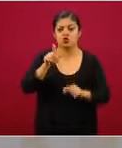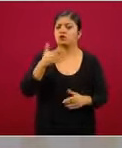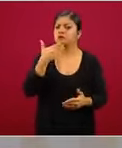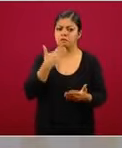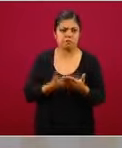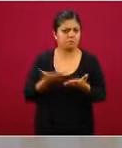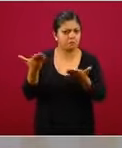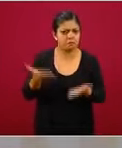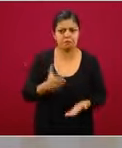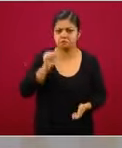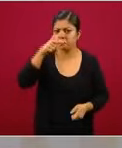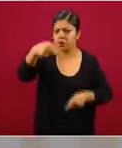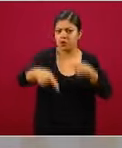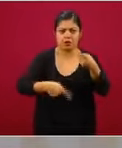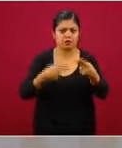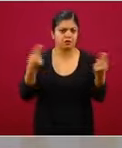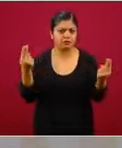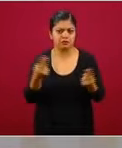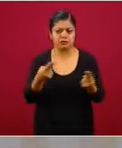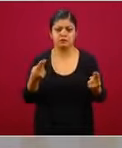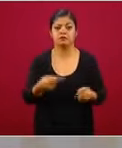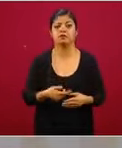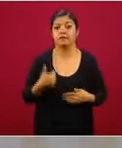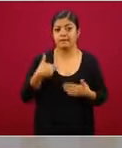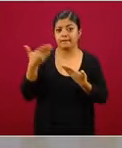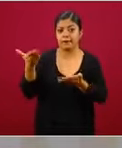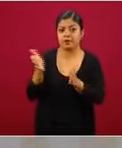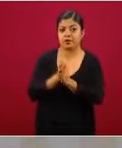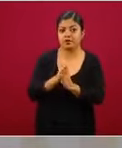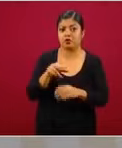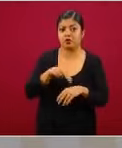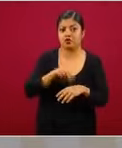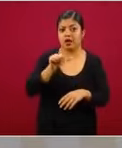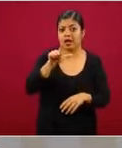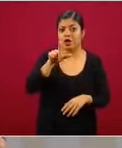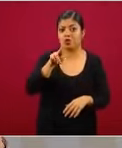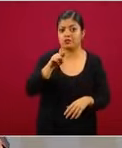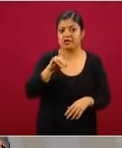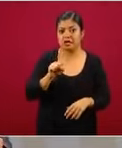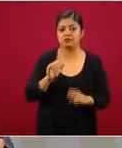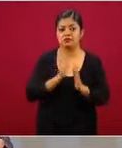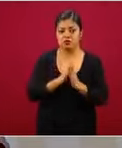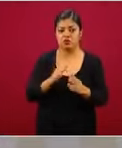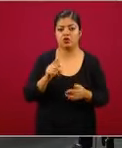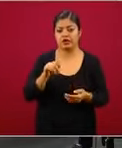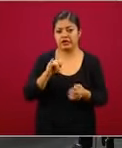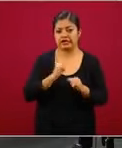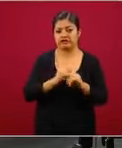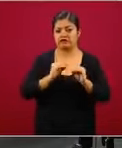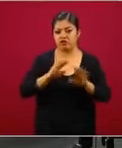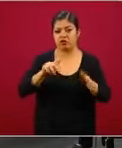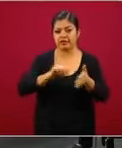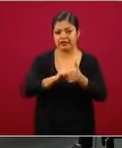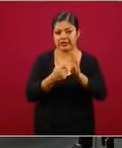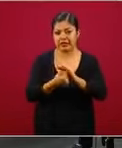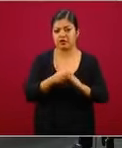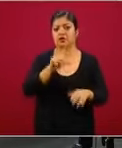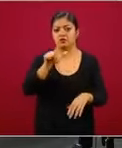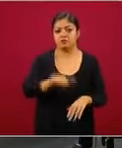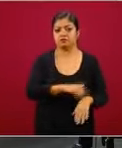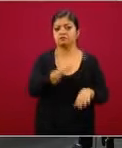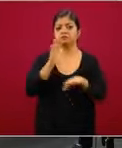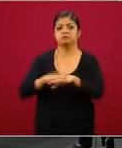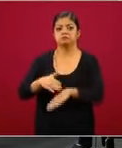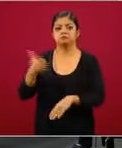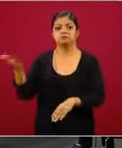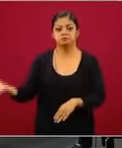las preguntas al respecto. Le pido al doctor Alomía si presenta el informe técnico y en las curvas, y luego pasamos con lo que el